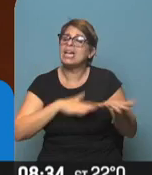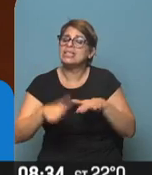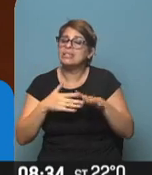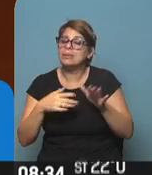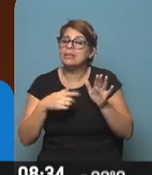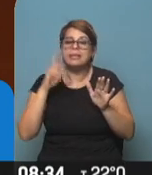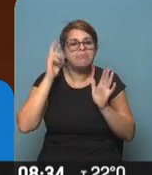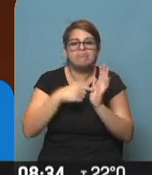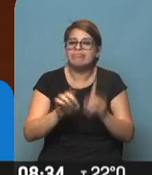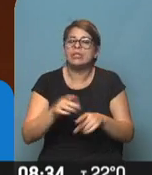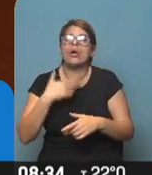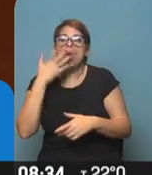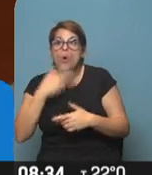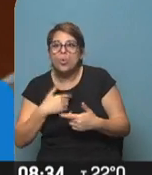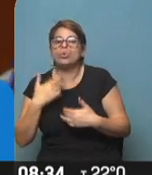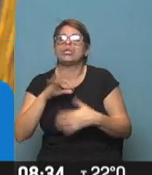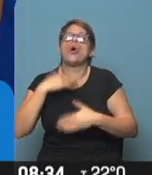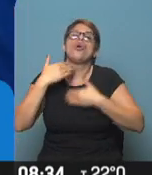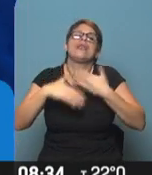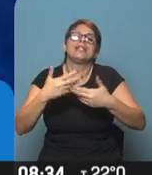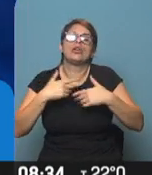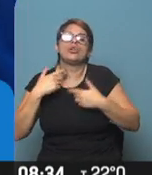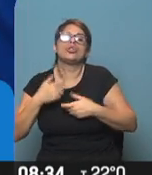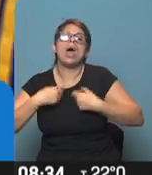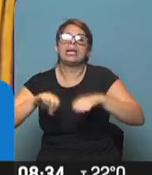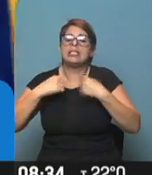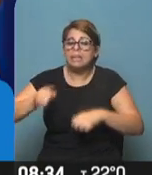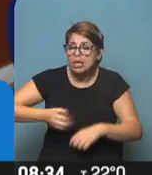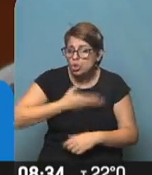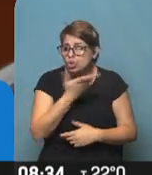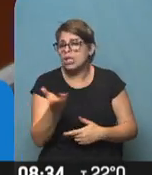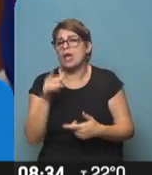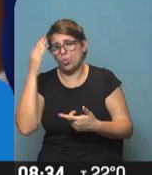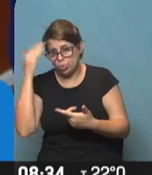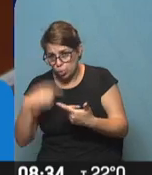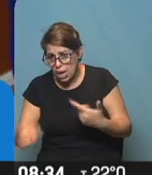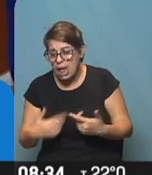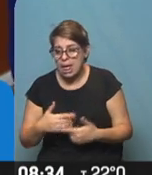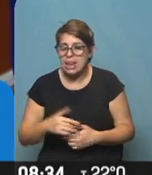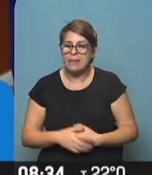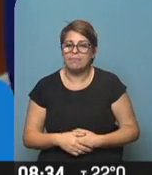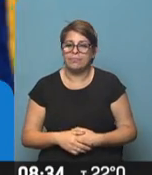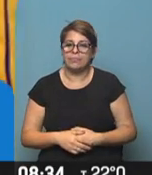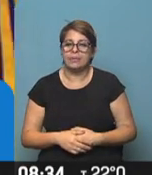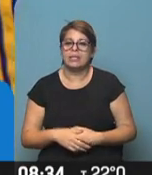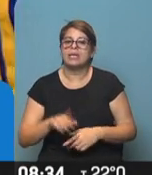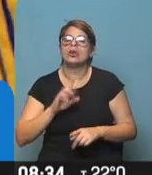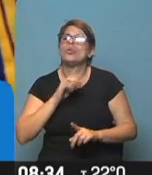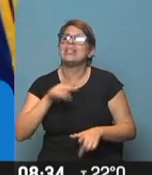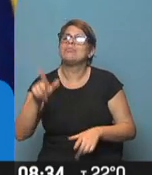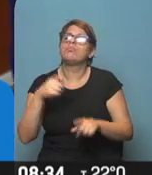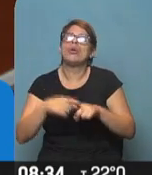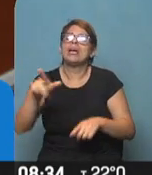es lo matérico en el desarrollo de actividades sociales y culturales que van por afuera de lo que es el lucro y la ganancia